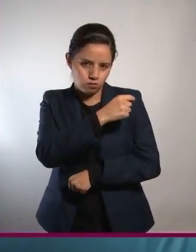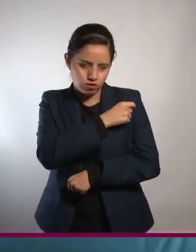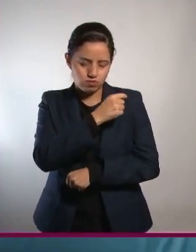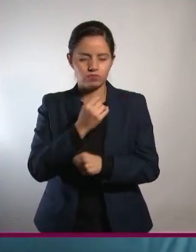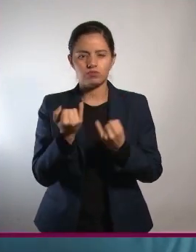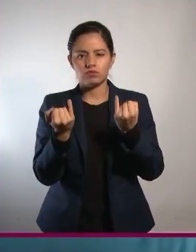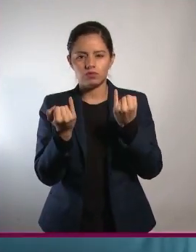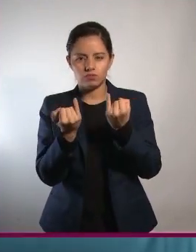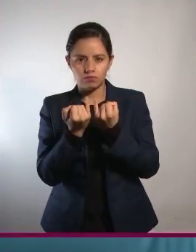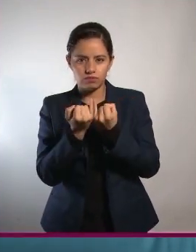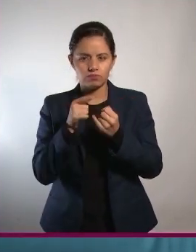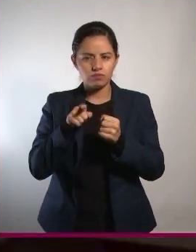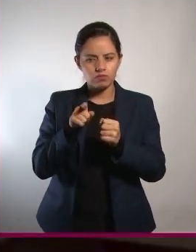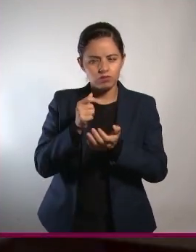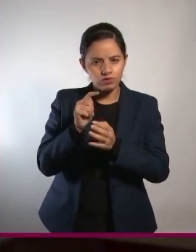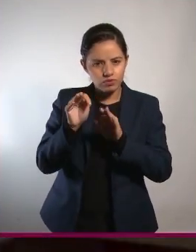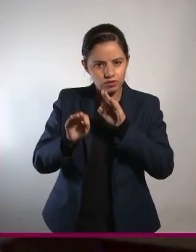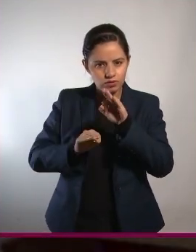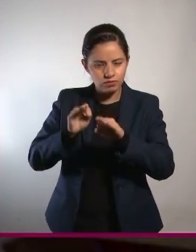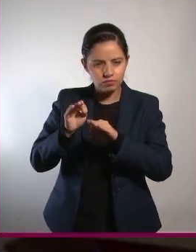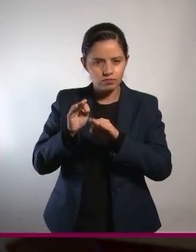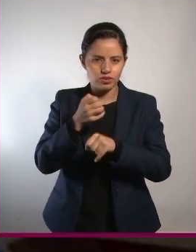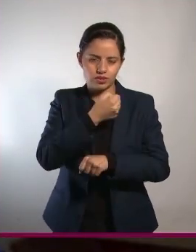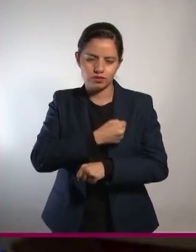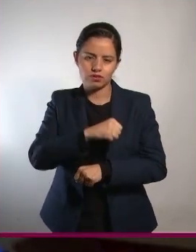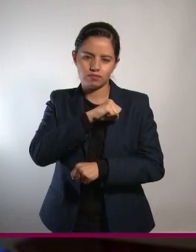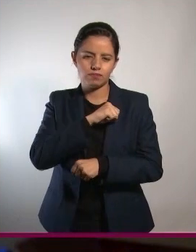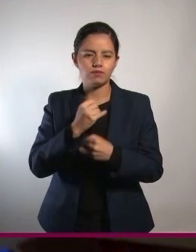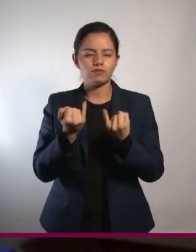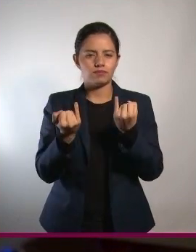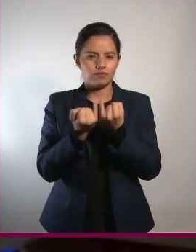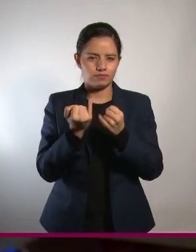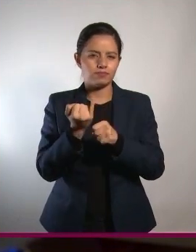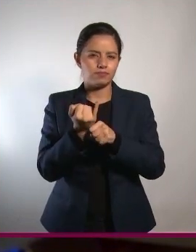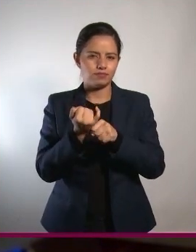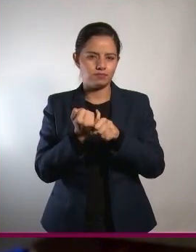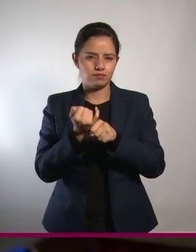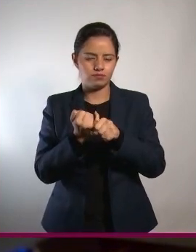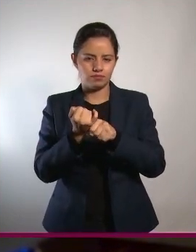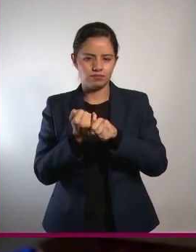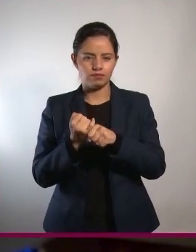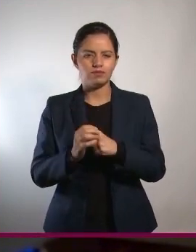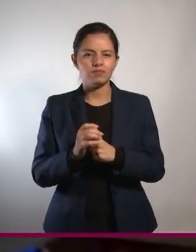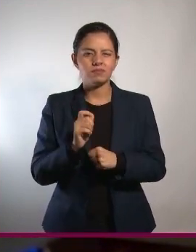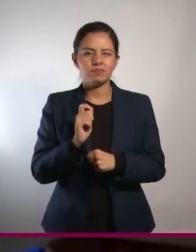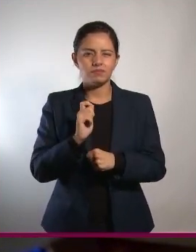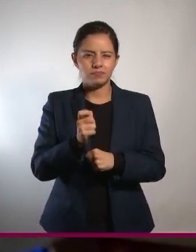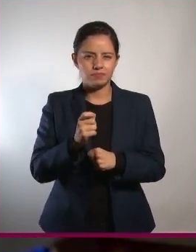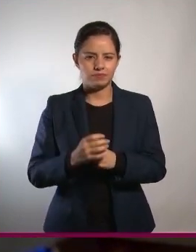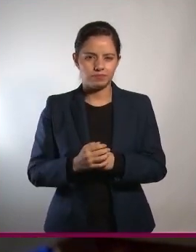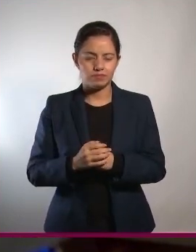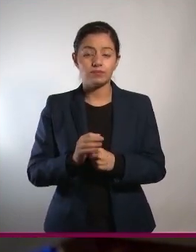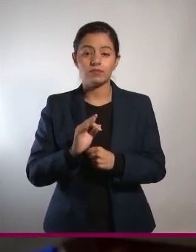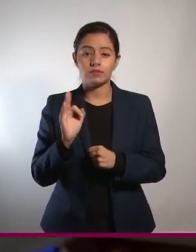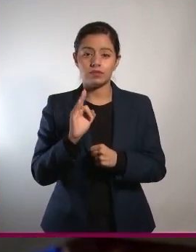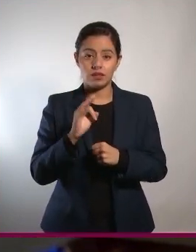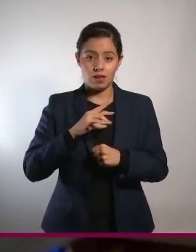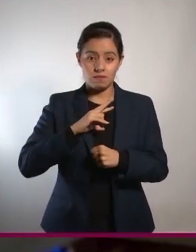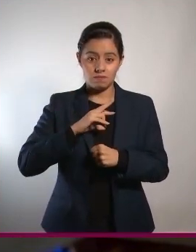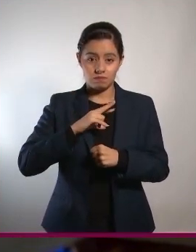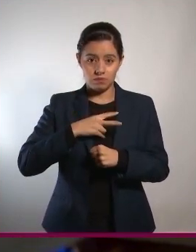el tratamiento adecuado. También están las investigaciones respecto a las mutaciones del